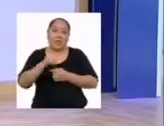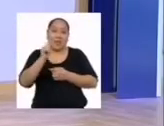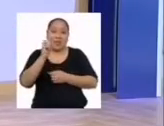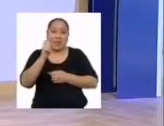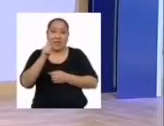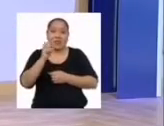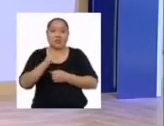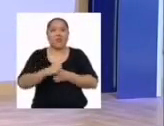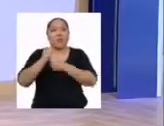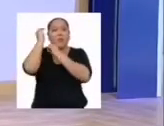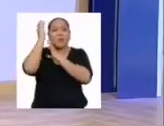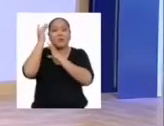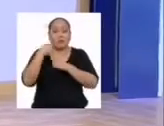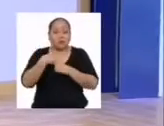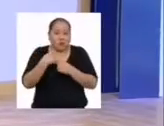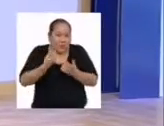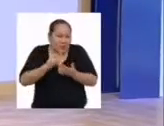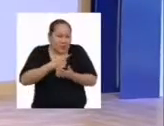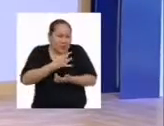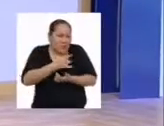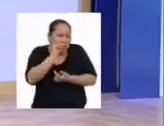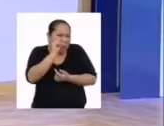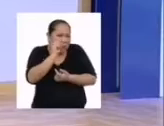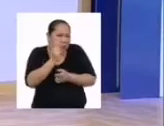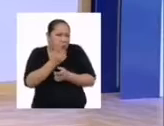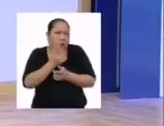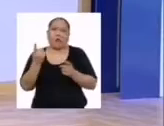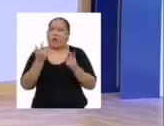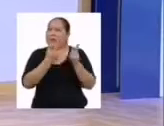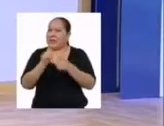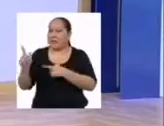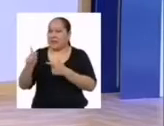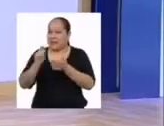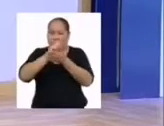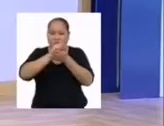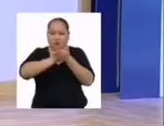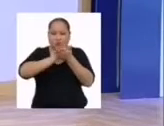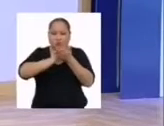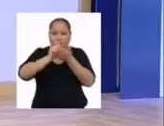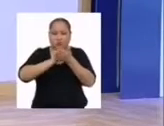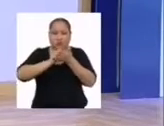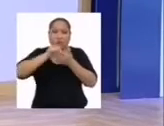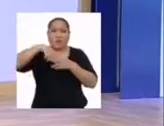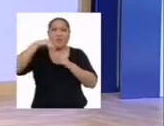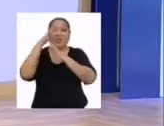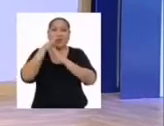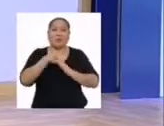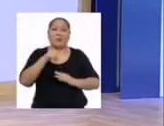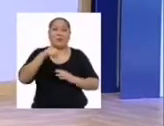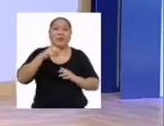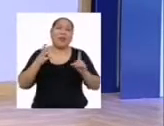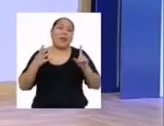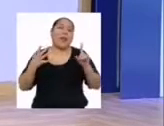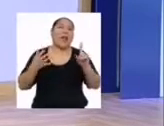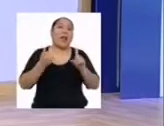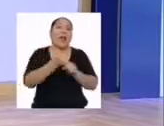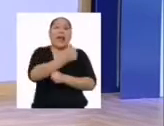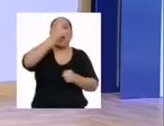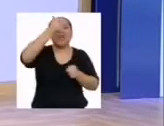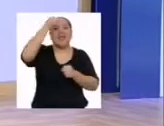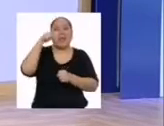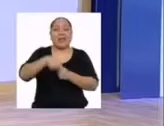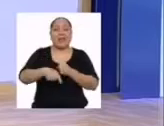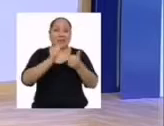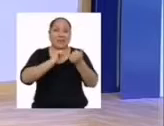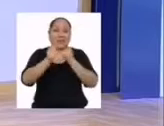más lista para mejorar mi texto sobre discriminación y ganar este concurso. ¿Qué hay de ustedes? ¿Se sienten